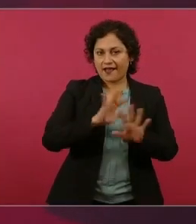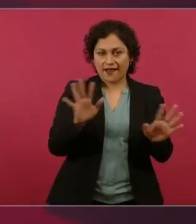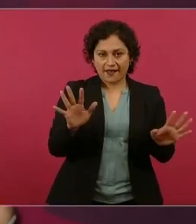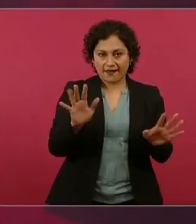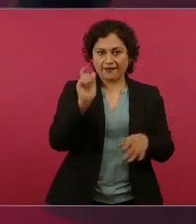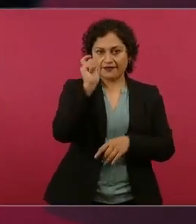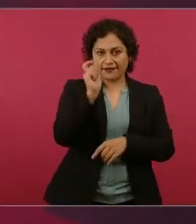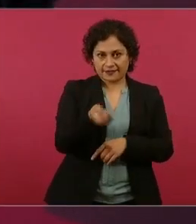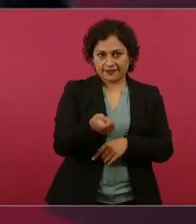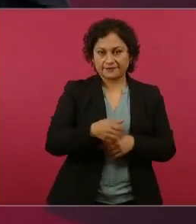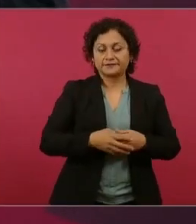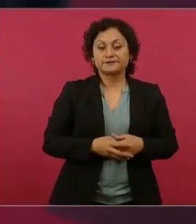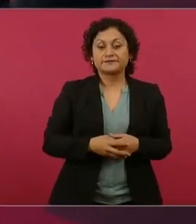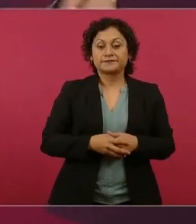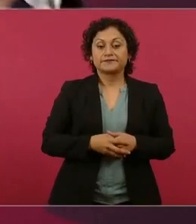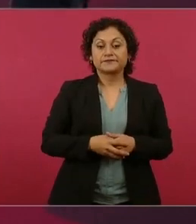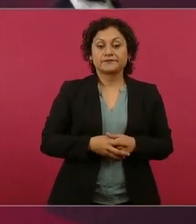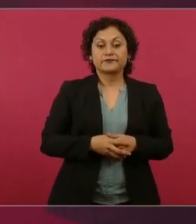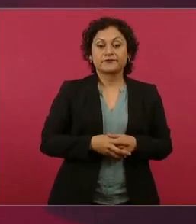en el 18